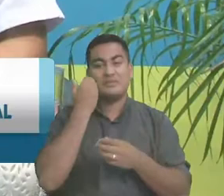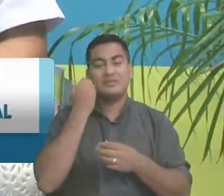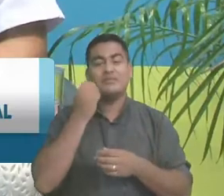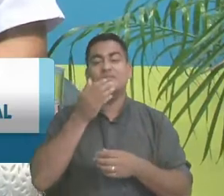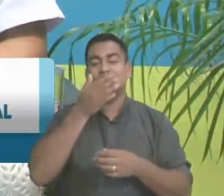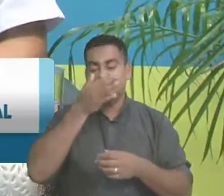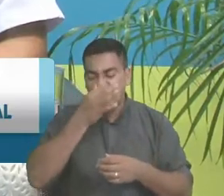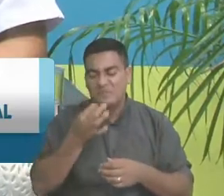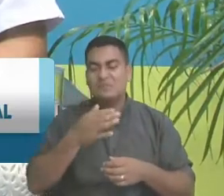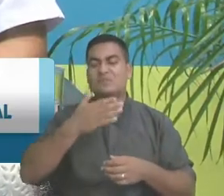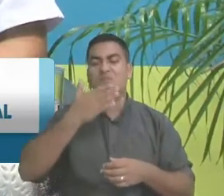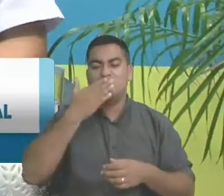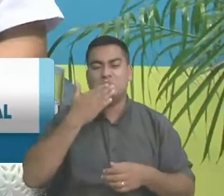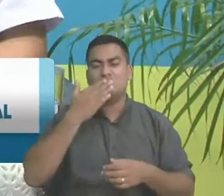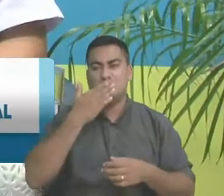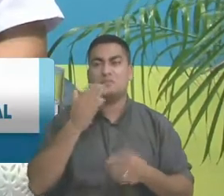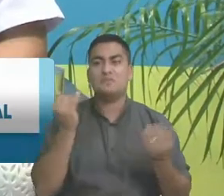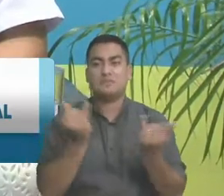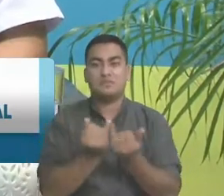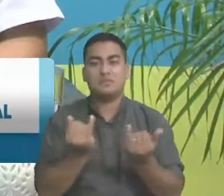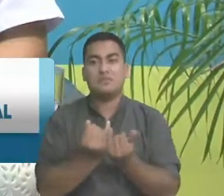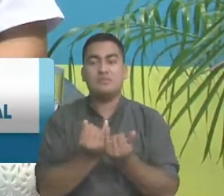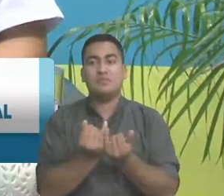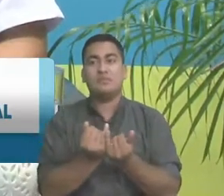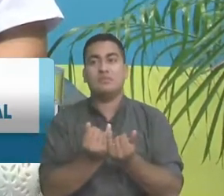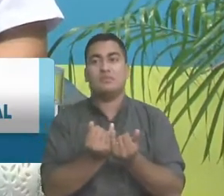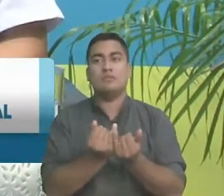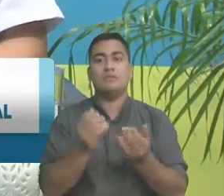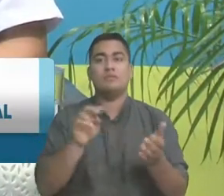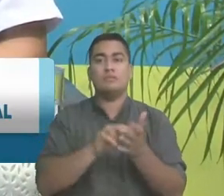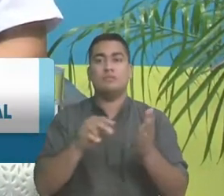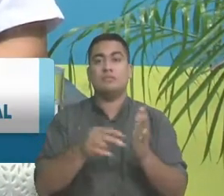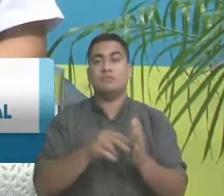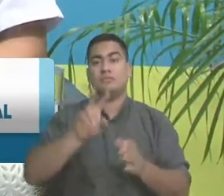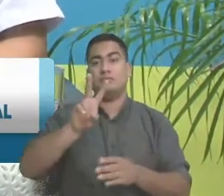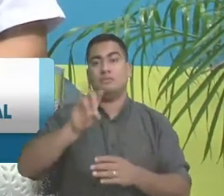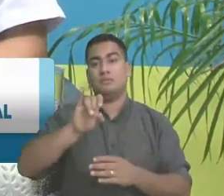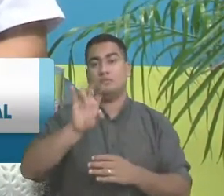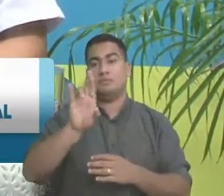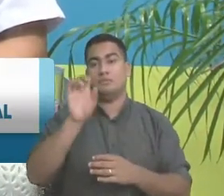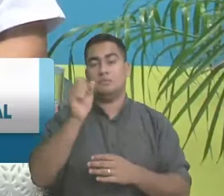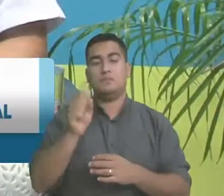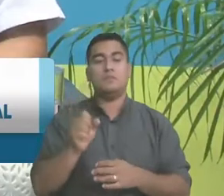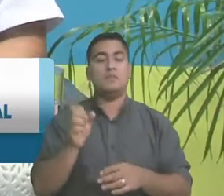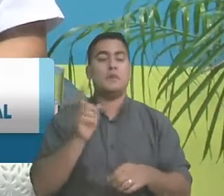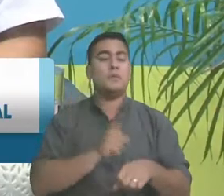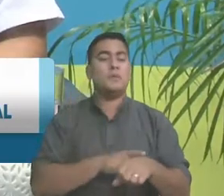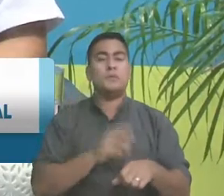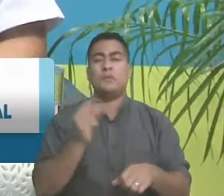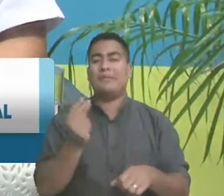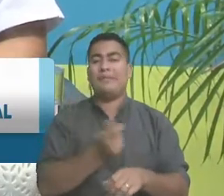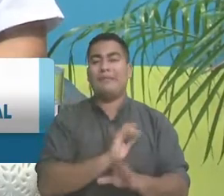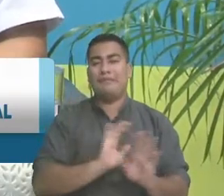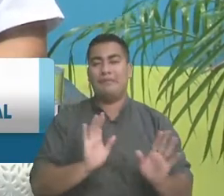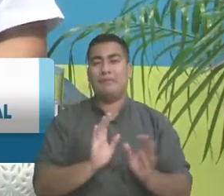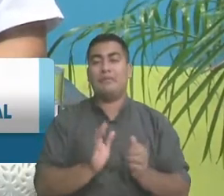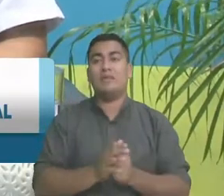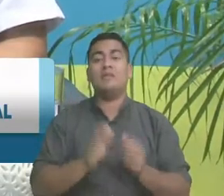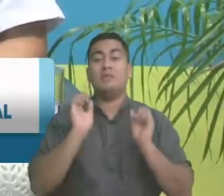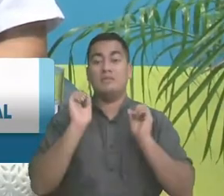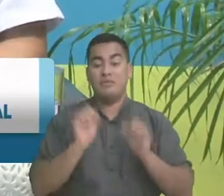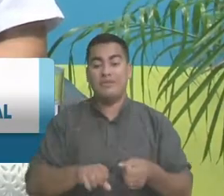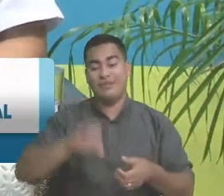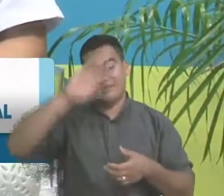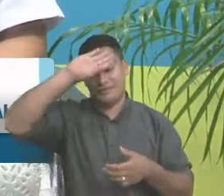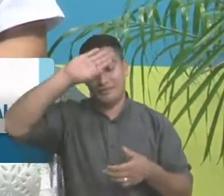por un factor predisponente, un virus pasajero. También puede ser acompañado por fiebre. Ya